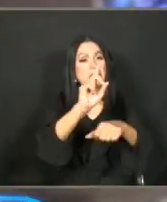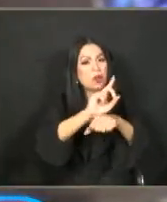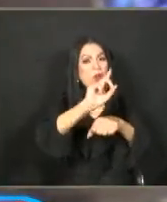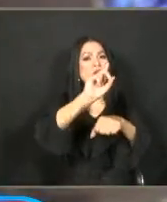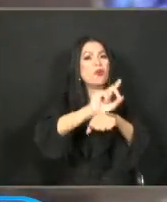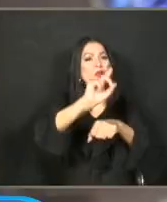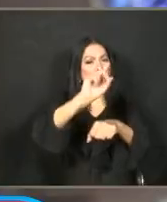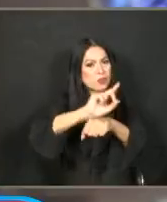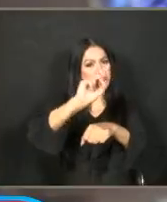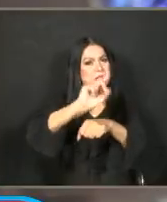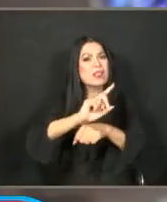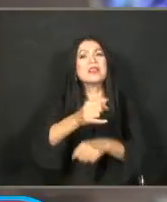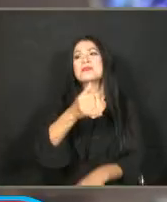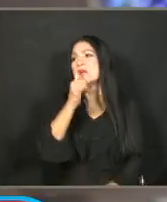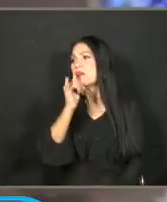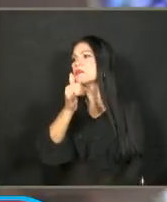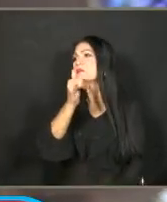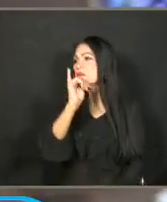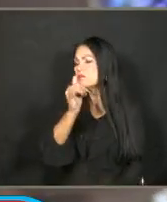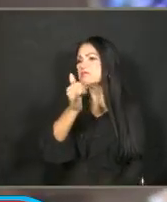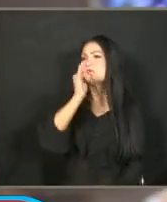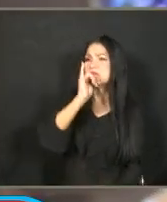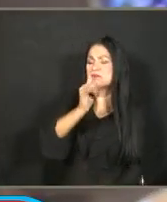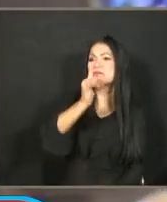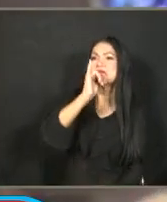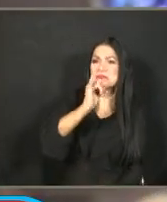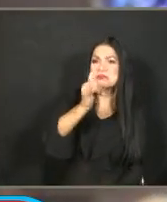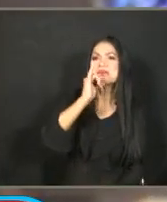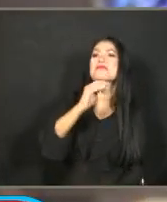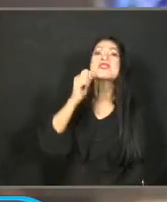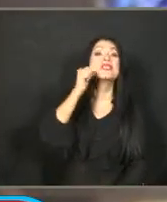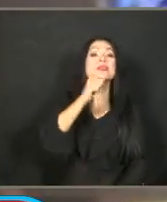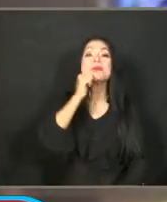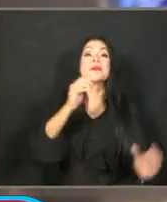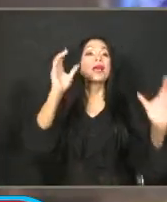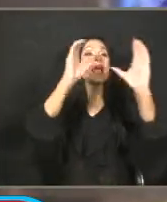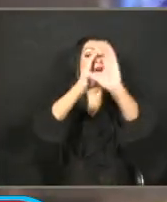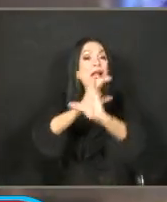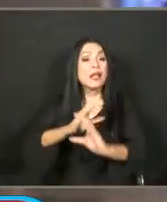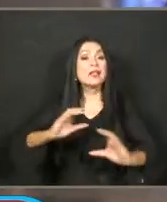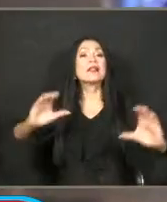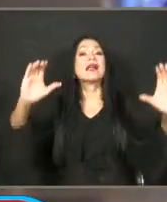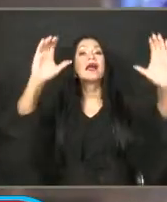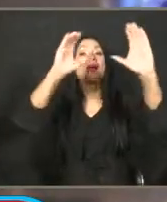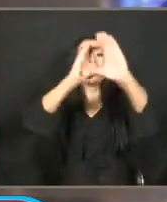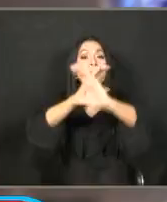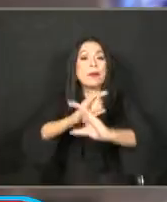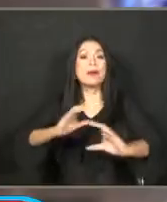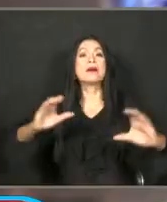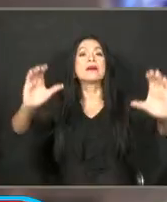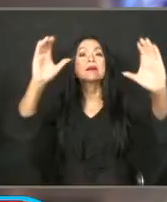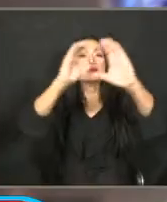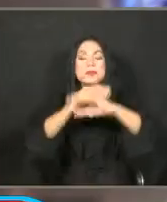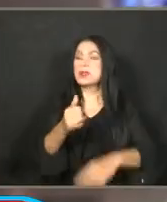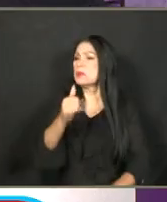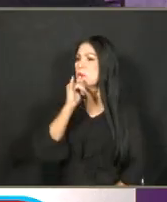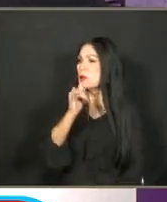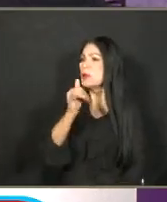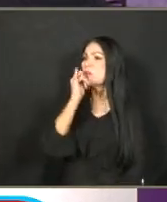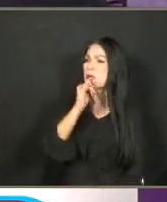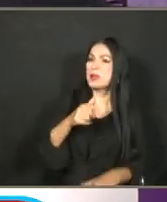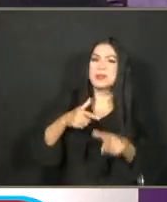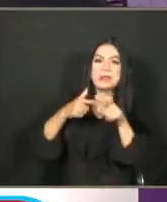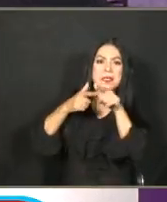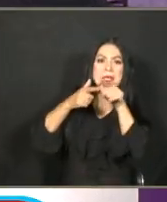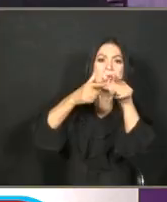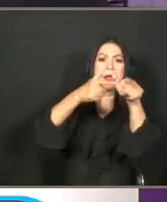parranda ya una parranda por la parranda por parranda el diario no me gustaba tiene o nomás me ponía bien mil euros y ahí fue cuando te